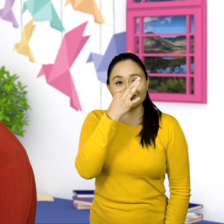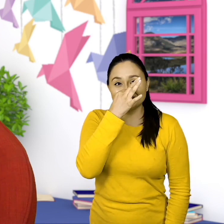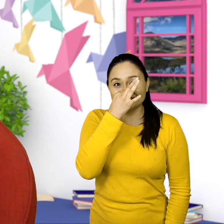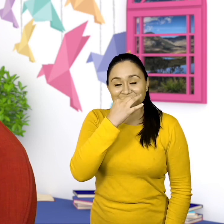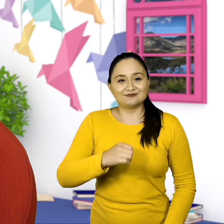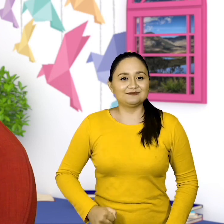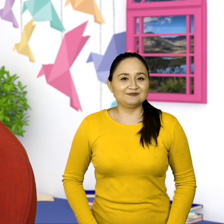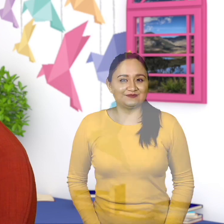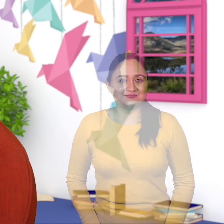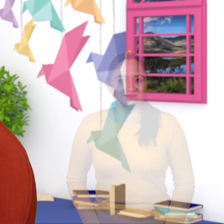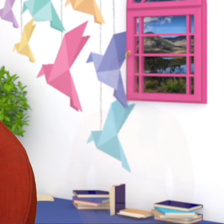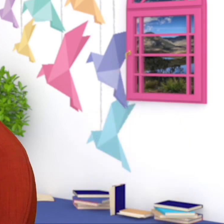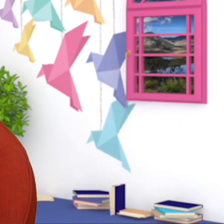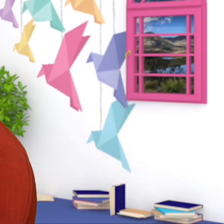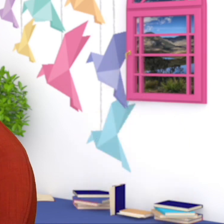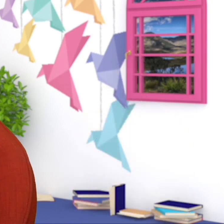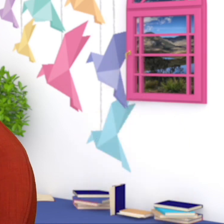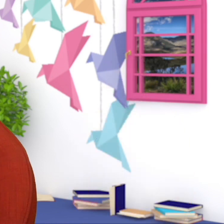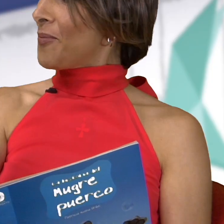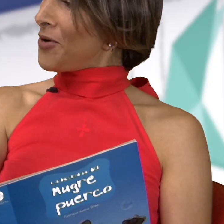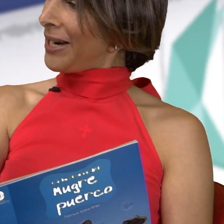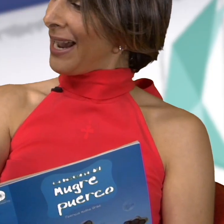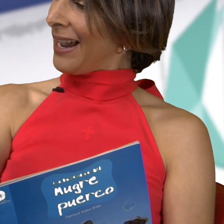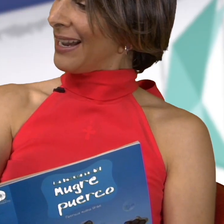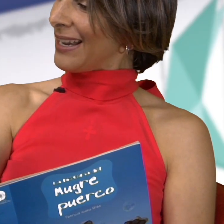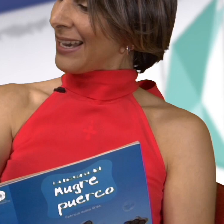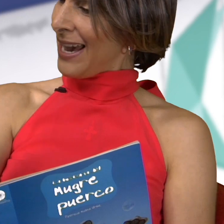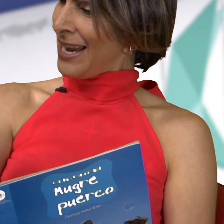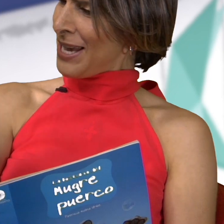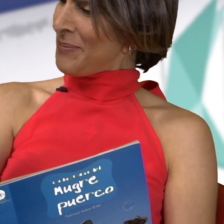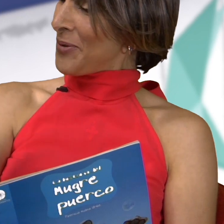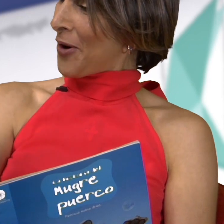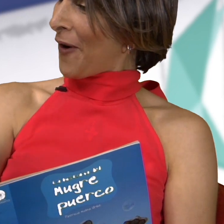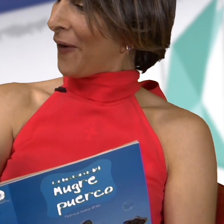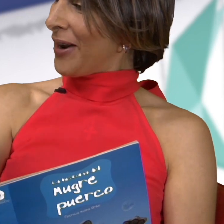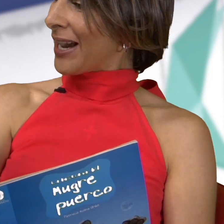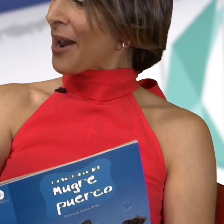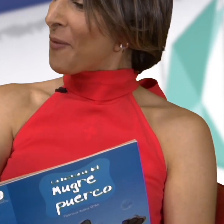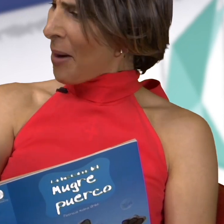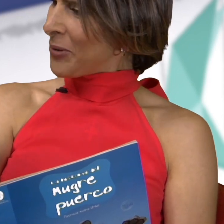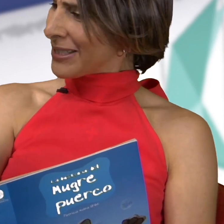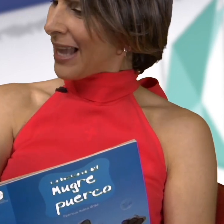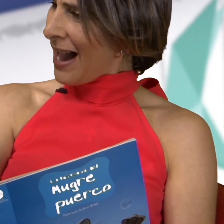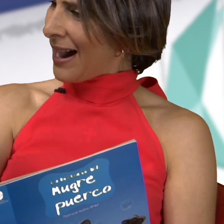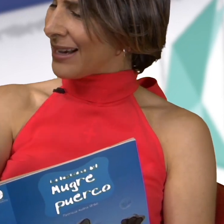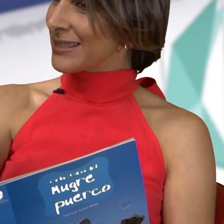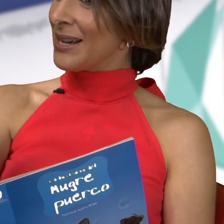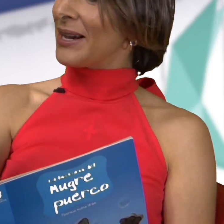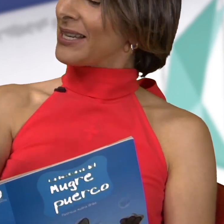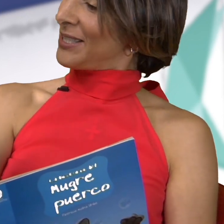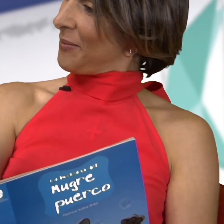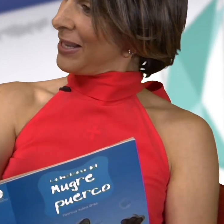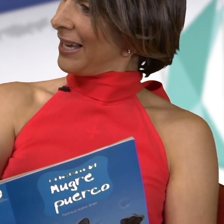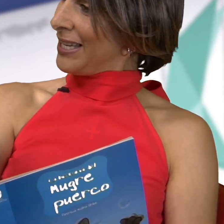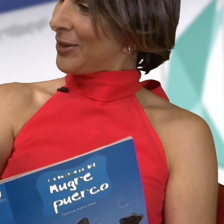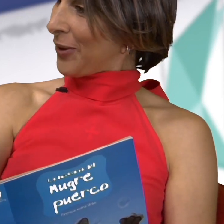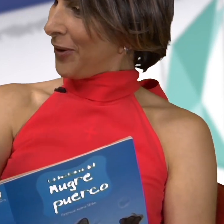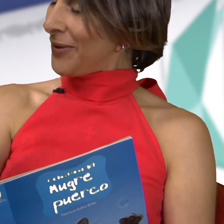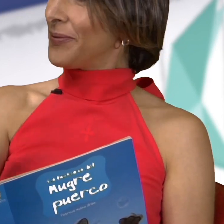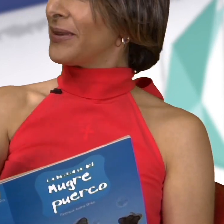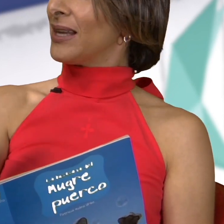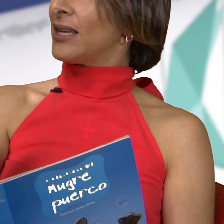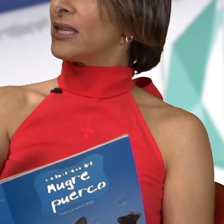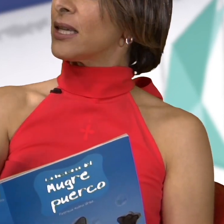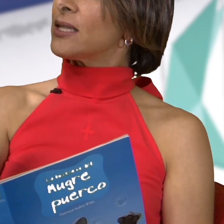mugre, como dicen por allí. ¡Mugre! ¡Qué limpio! ¡Qué guapo estás! Recién bañadito,